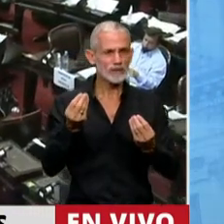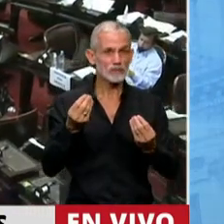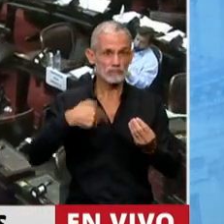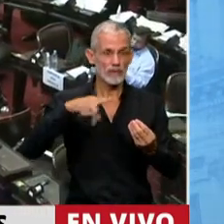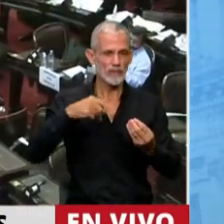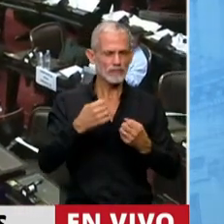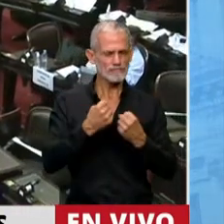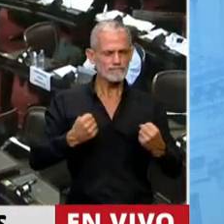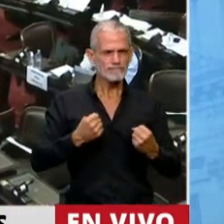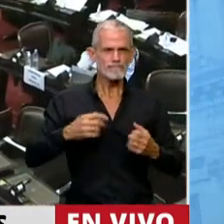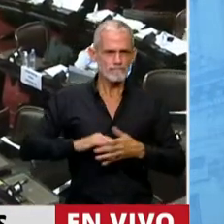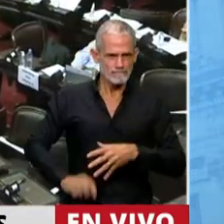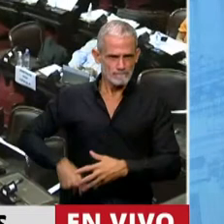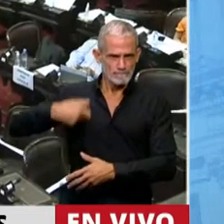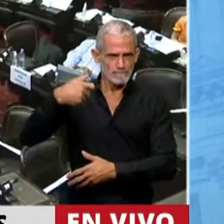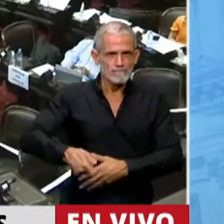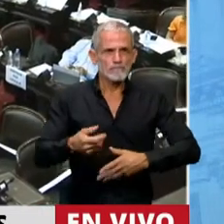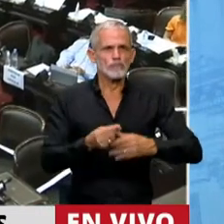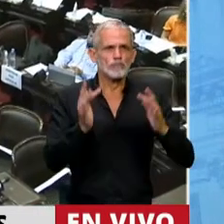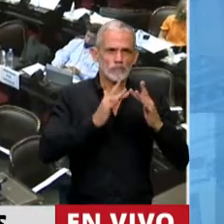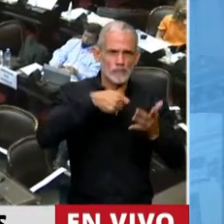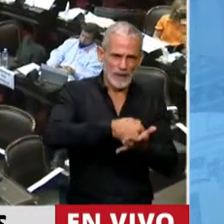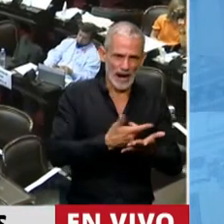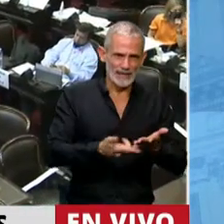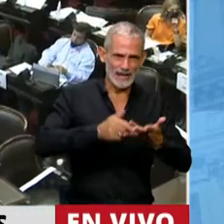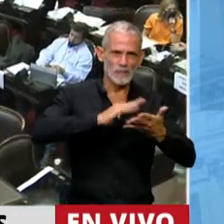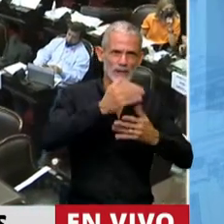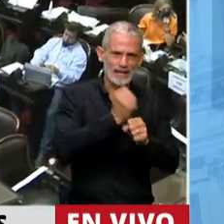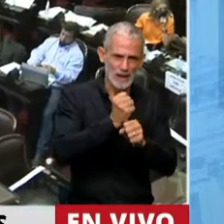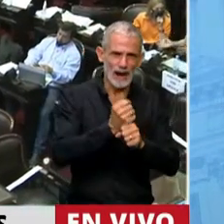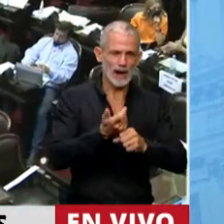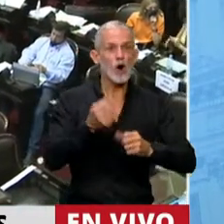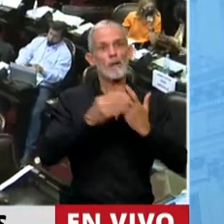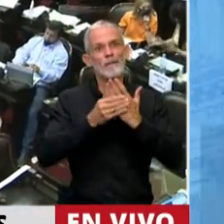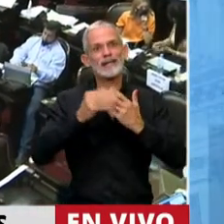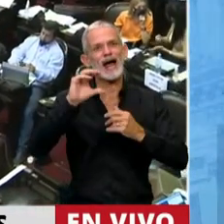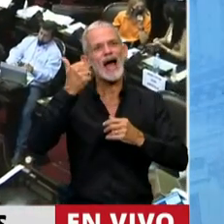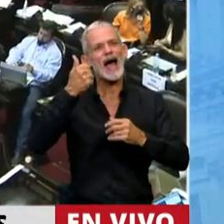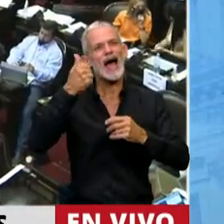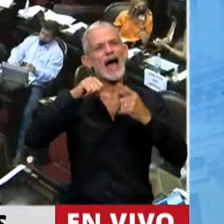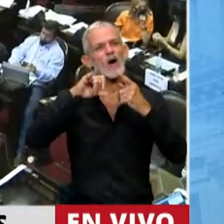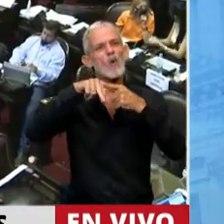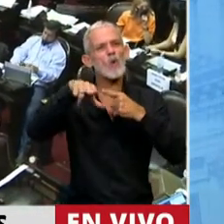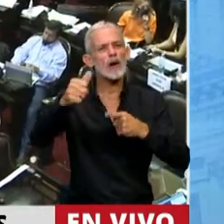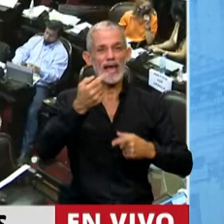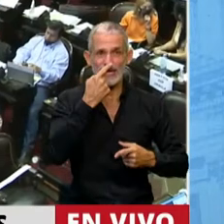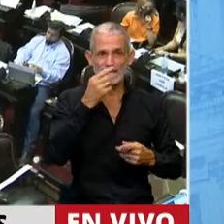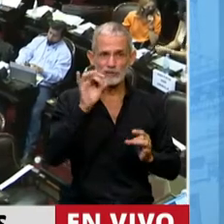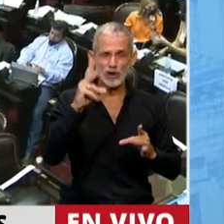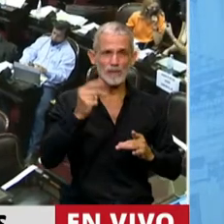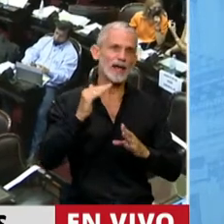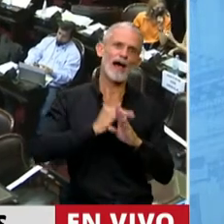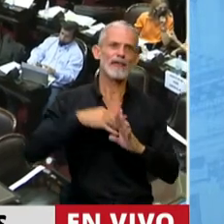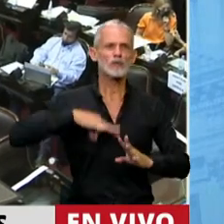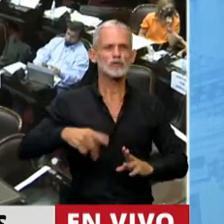tuvieron que poner hasta de su bolsillo para la conectividad. O escuchar a la ministra Acuña que lo único que le interesa es descontar los